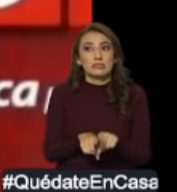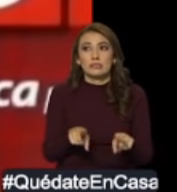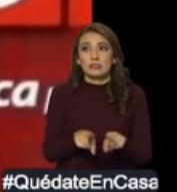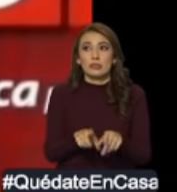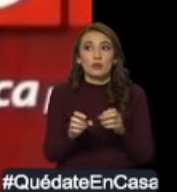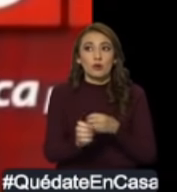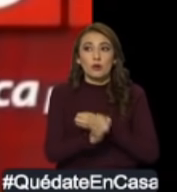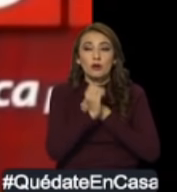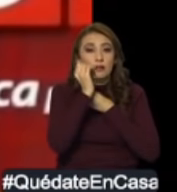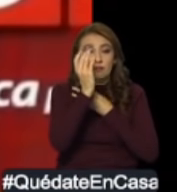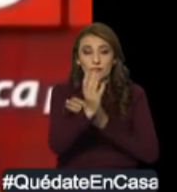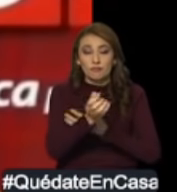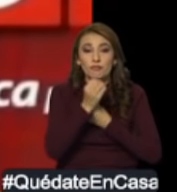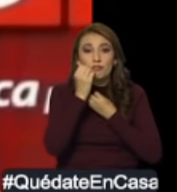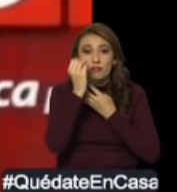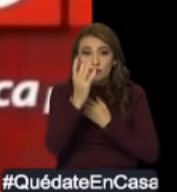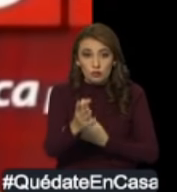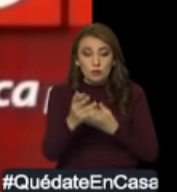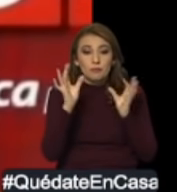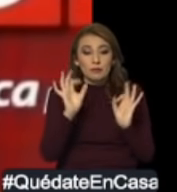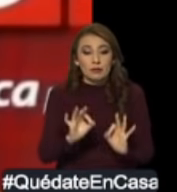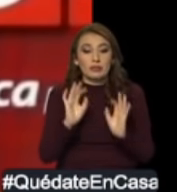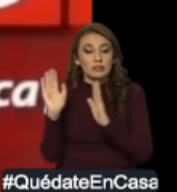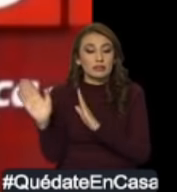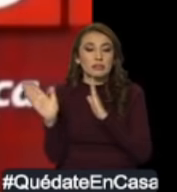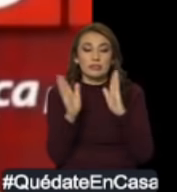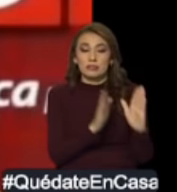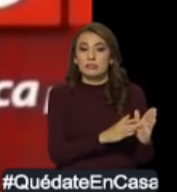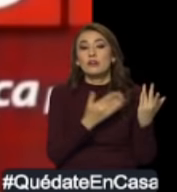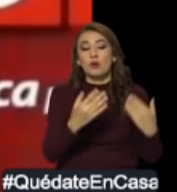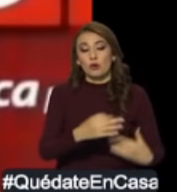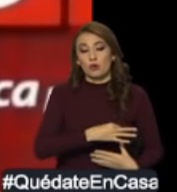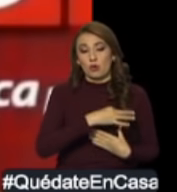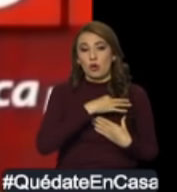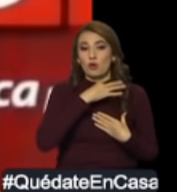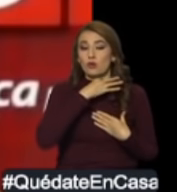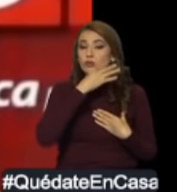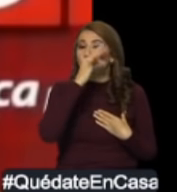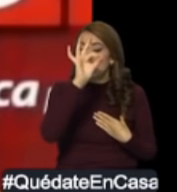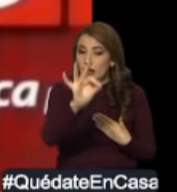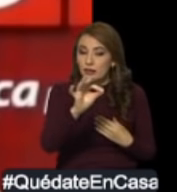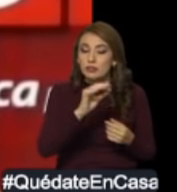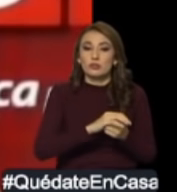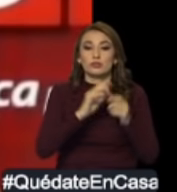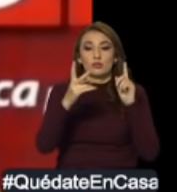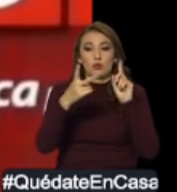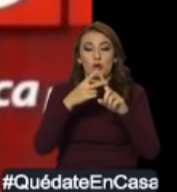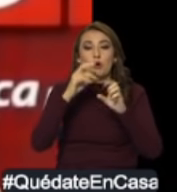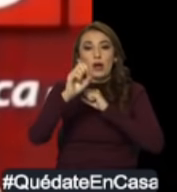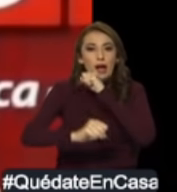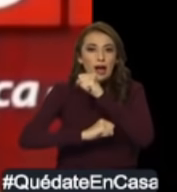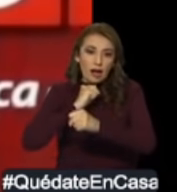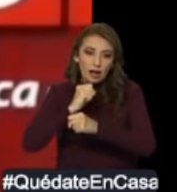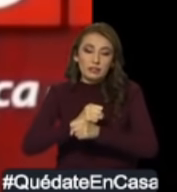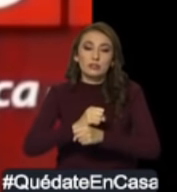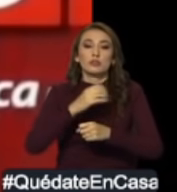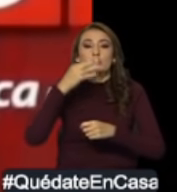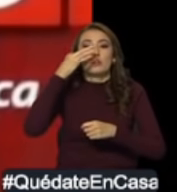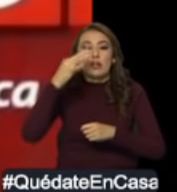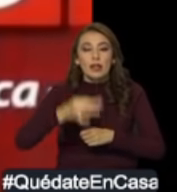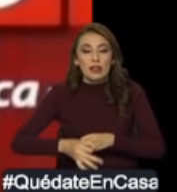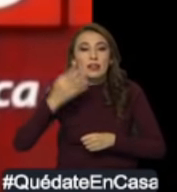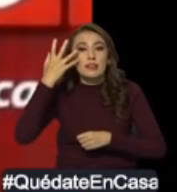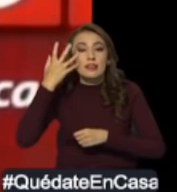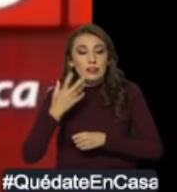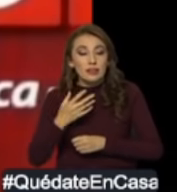muy detallado por provincia con los casos de contagio, con las confirmaciones por edad, por el día de toma de la prueba, que es el día